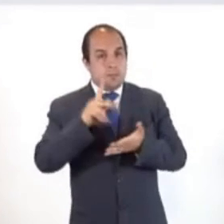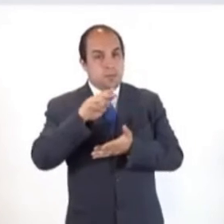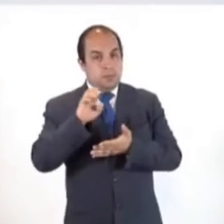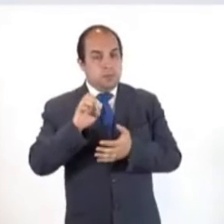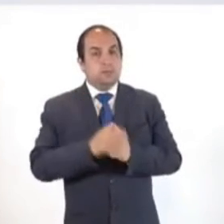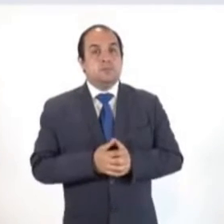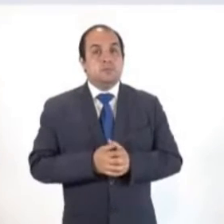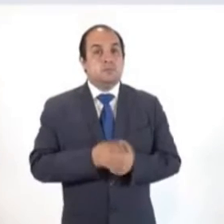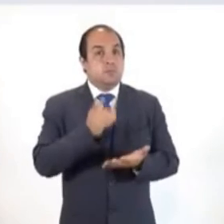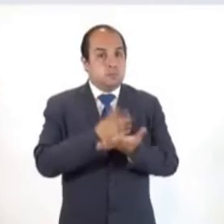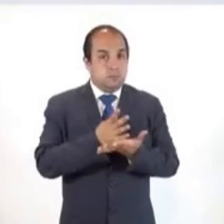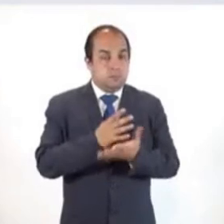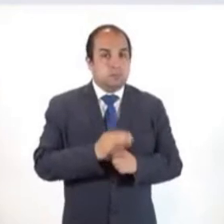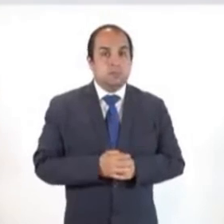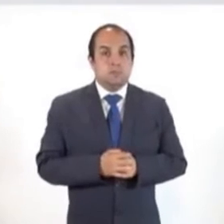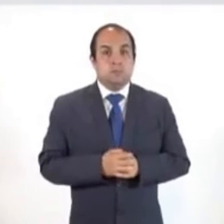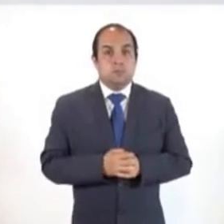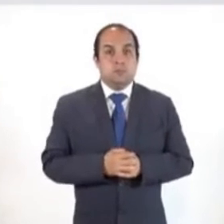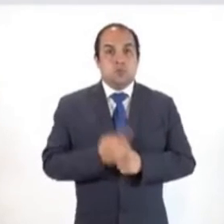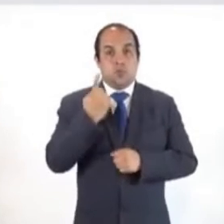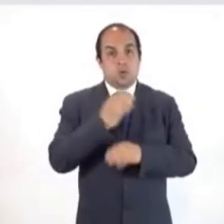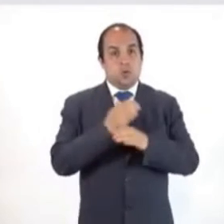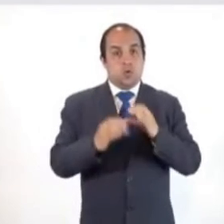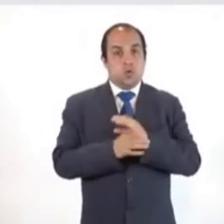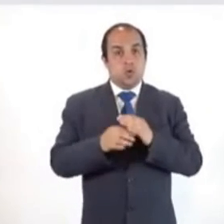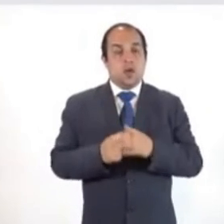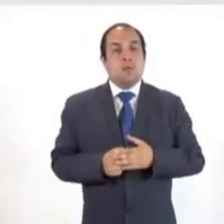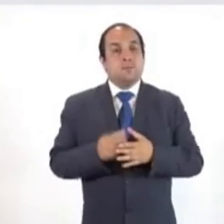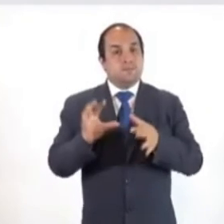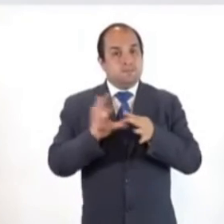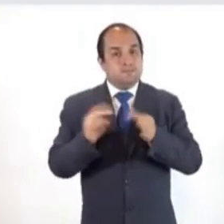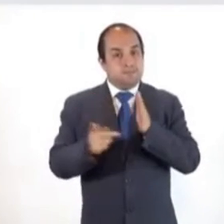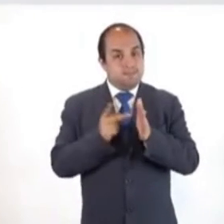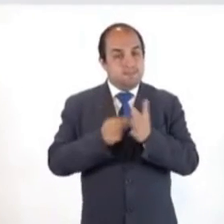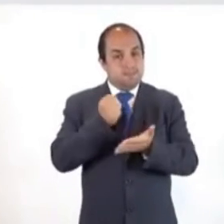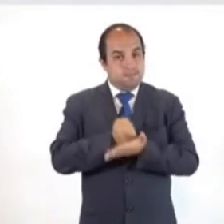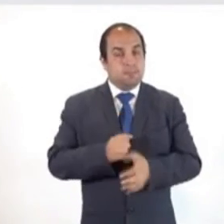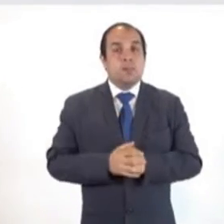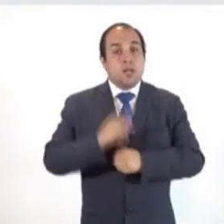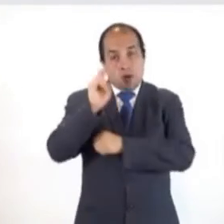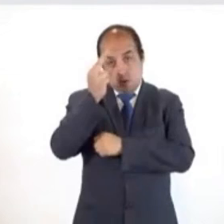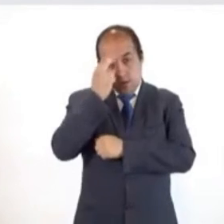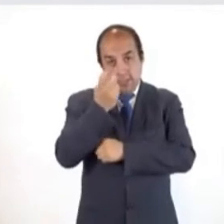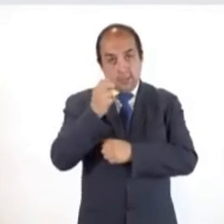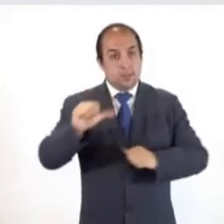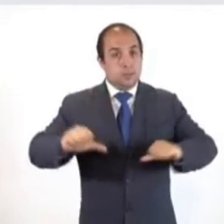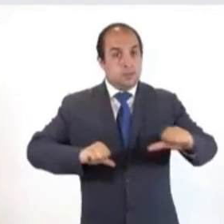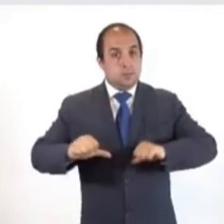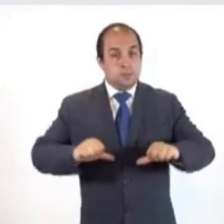Pepe. Y solo una cosa que enfatizar en este sentido también, recordarles en estas